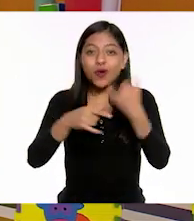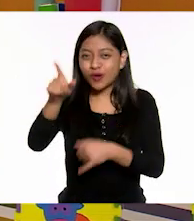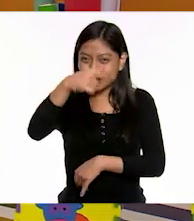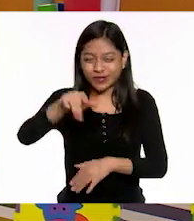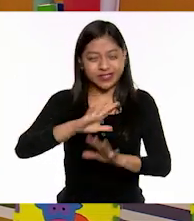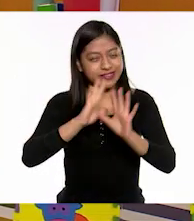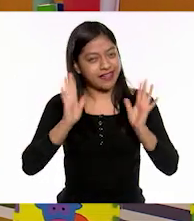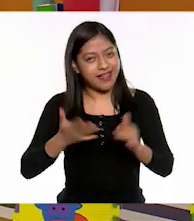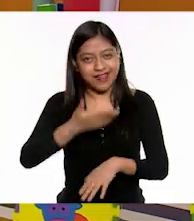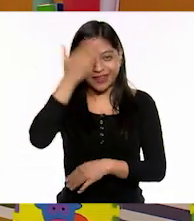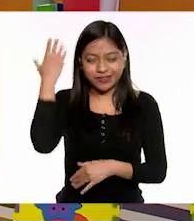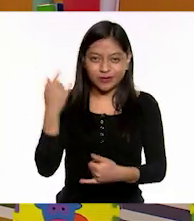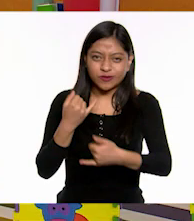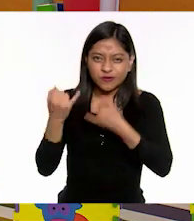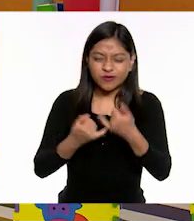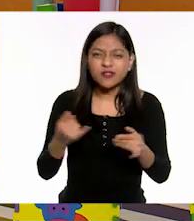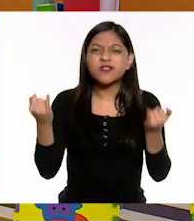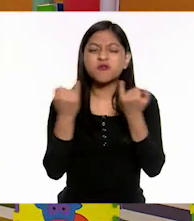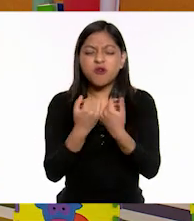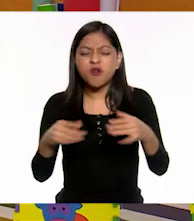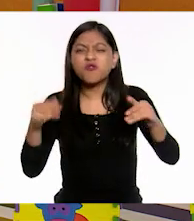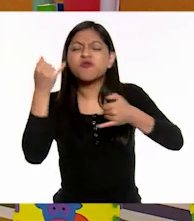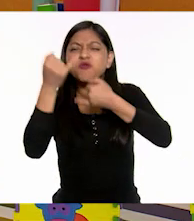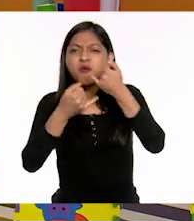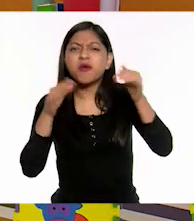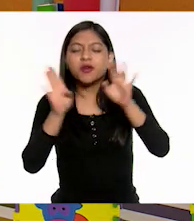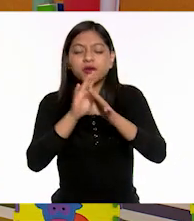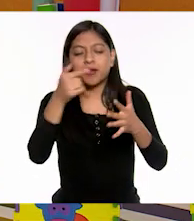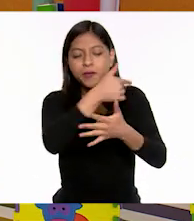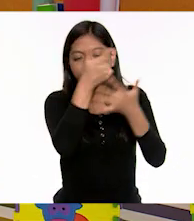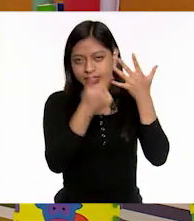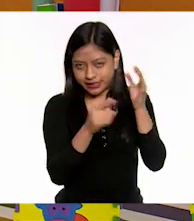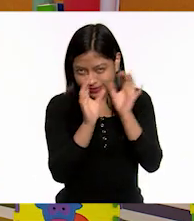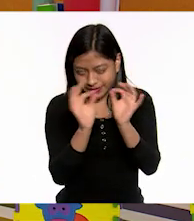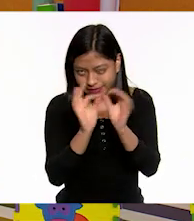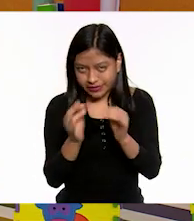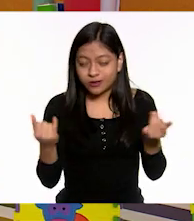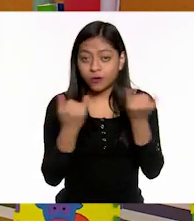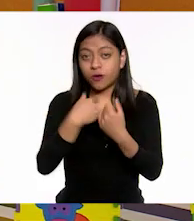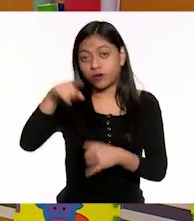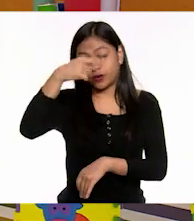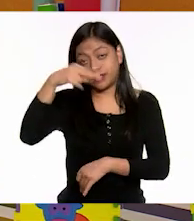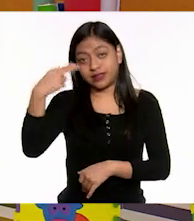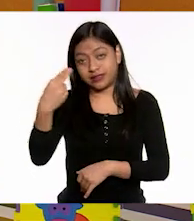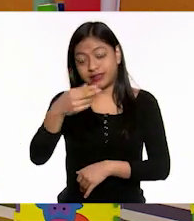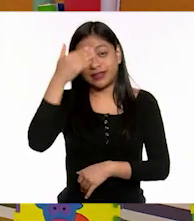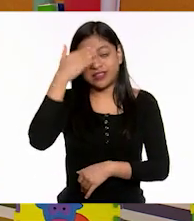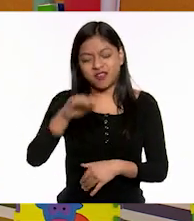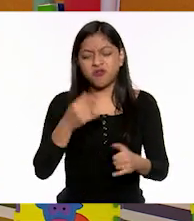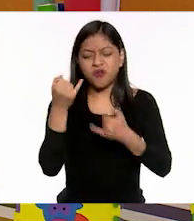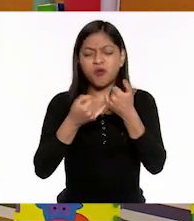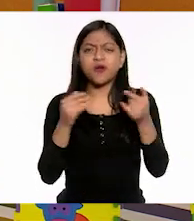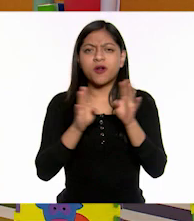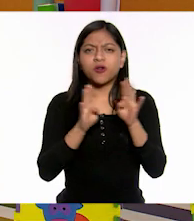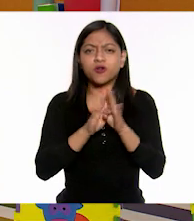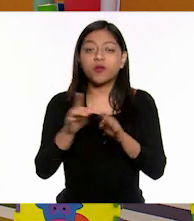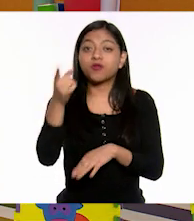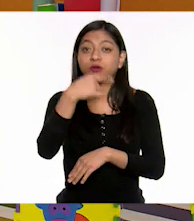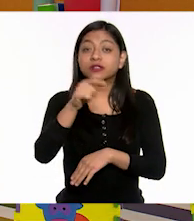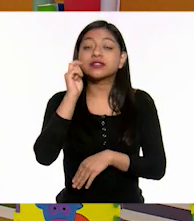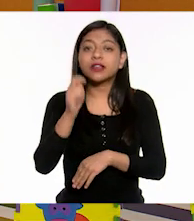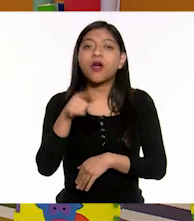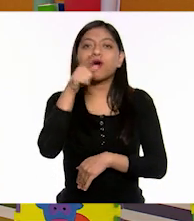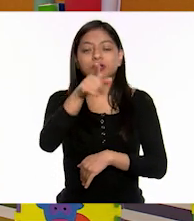todos jugamos y sus instrucciones recuerden que es muy importante saber cómo se juegan porque estamos haciendo